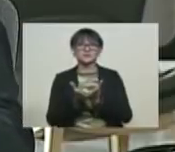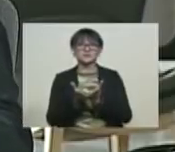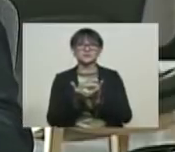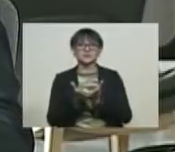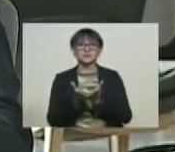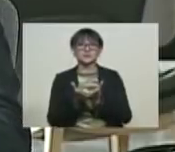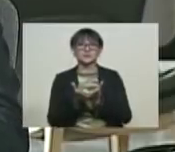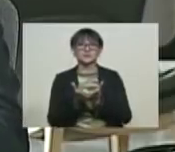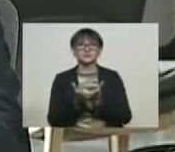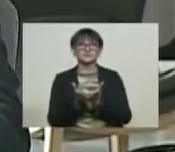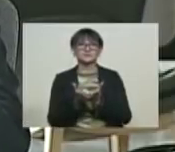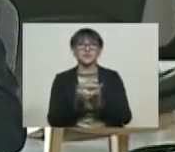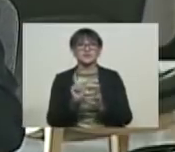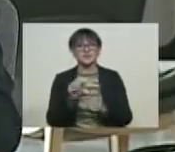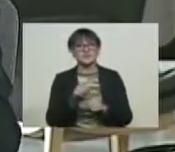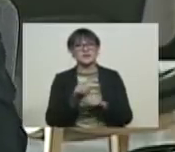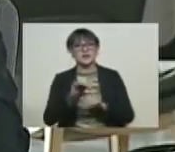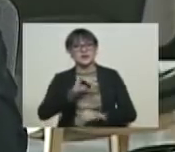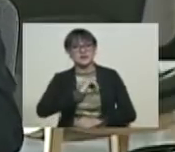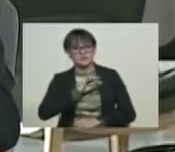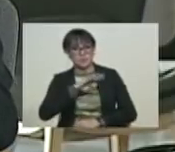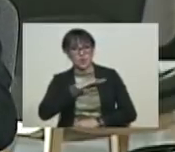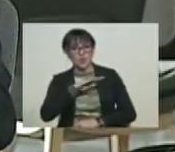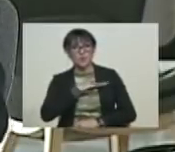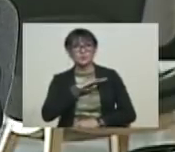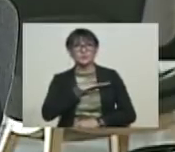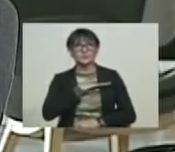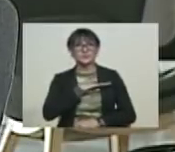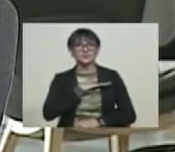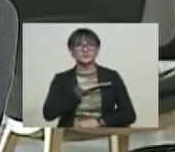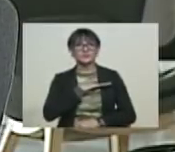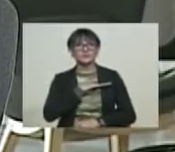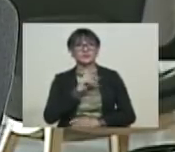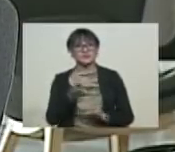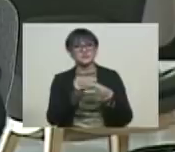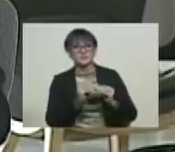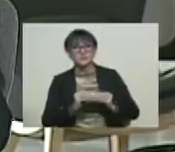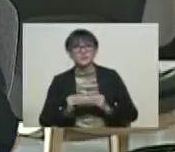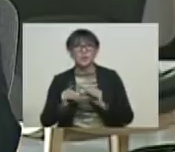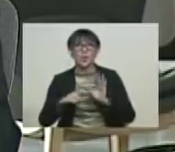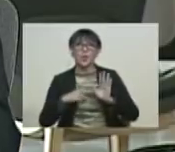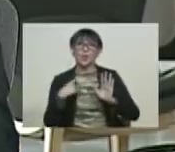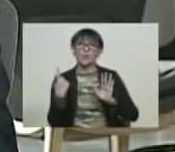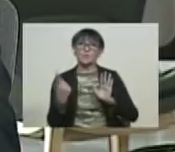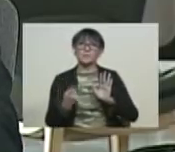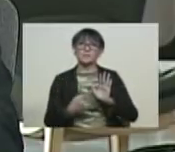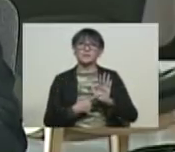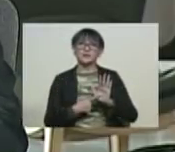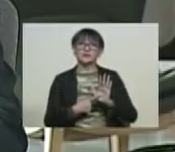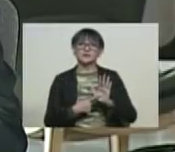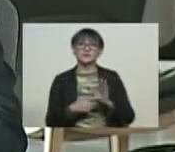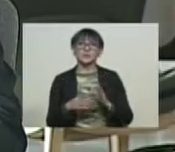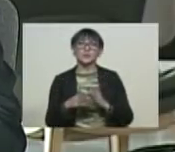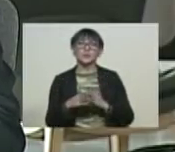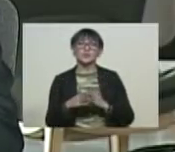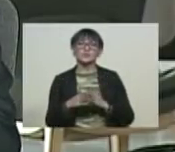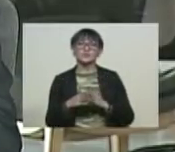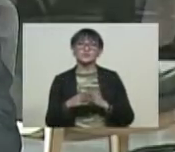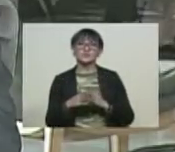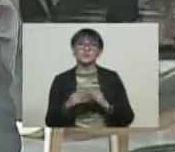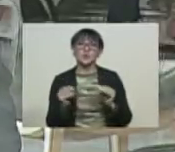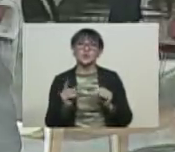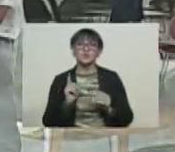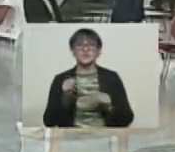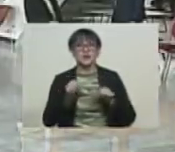debe emanar iniciativas, debemos recuperar integralmente todo.